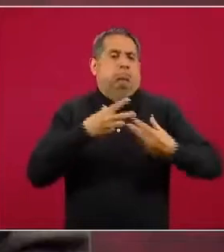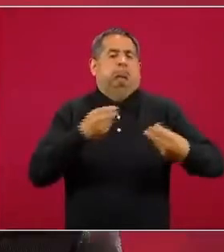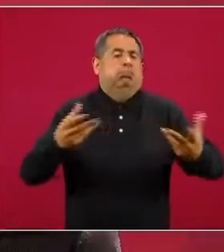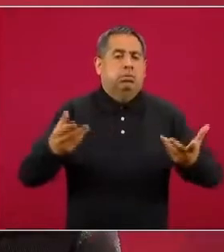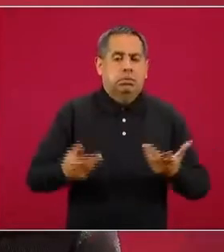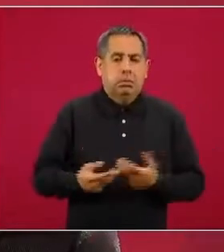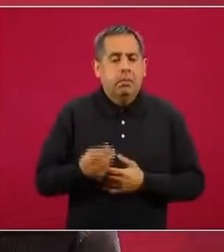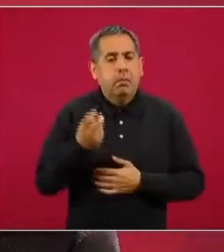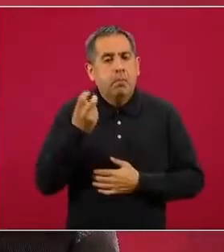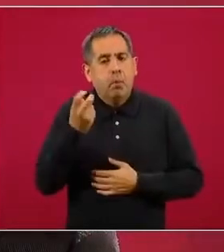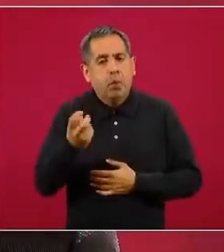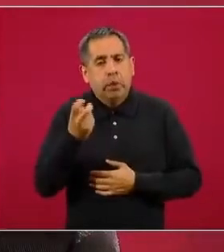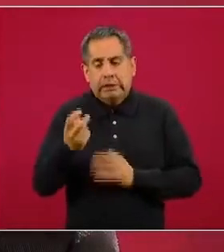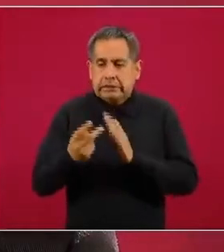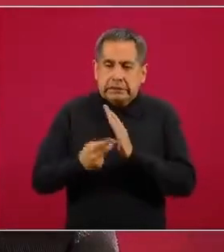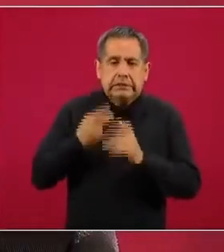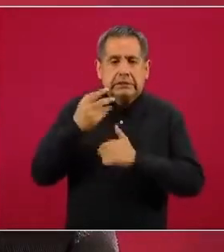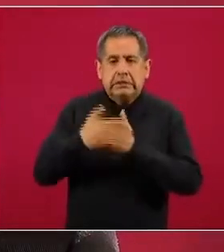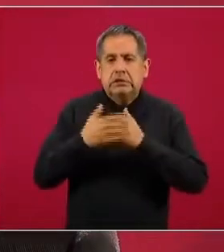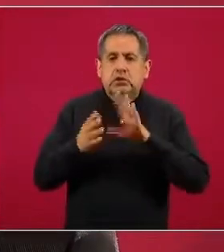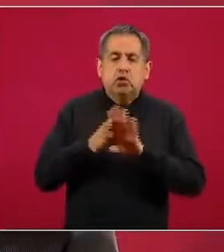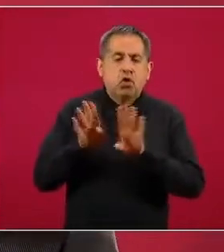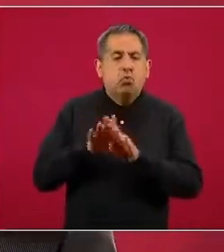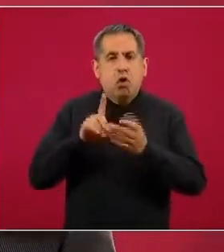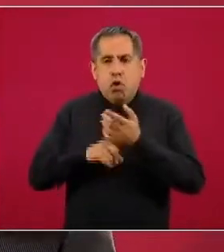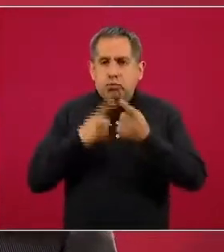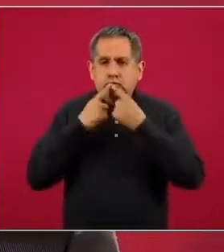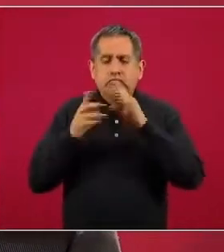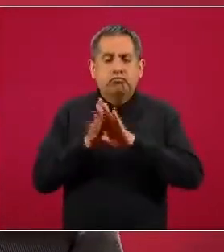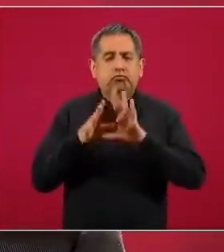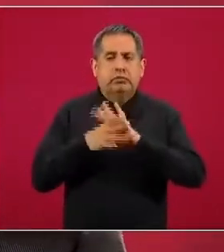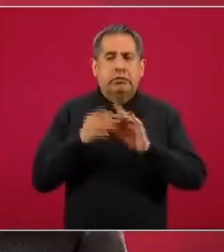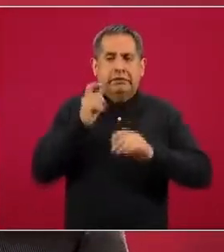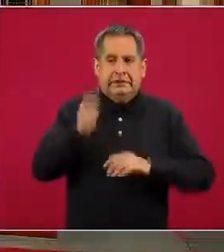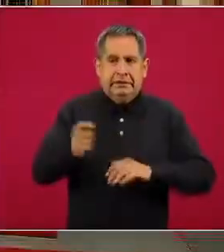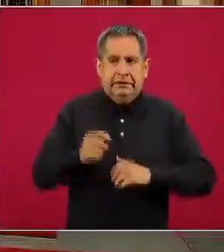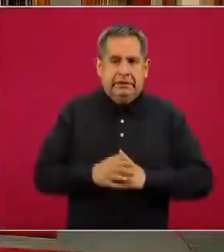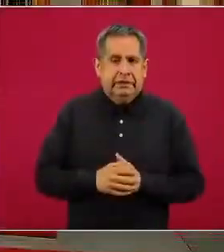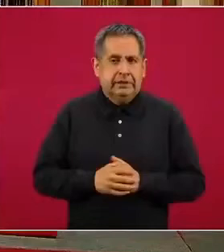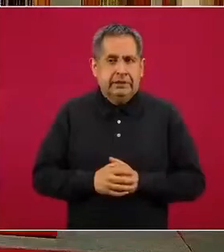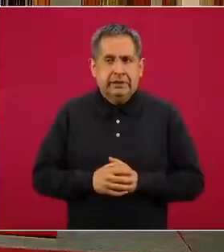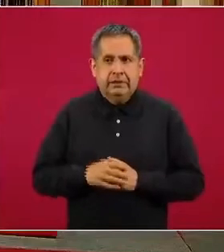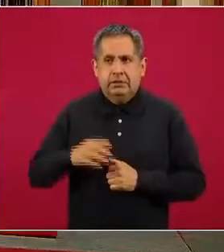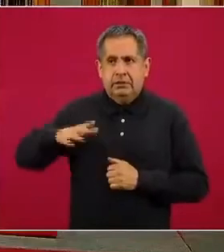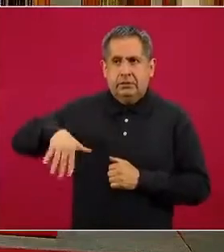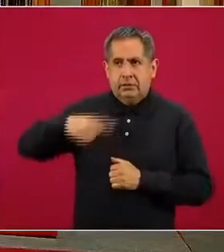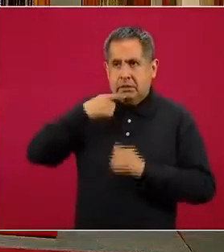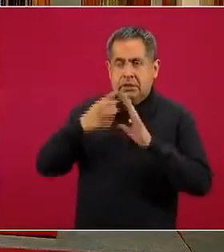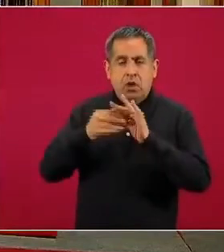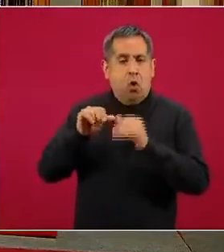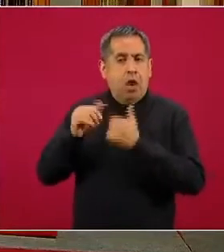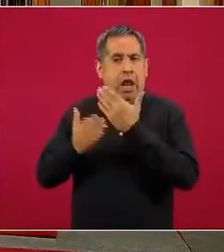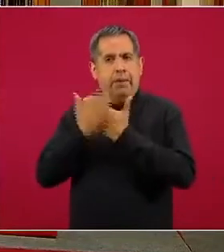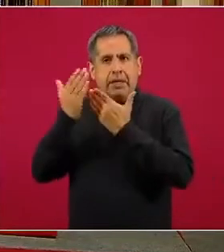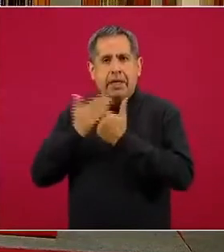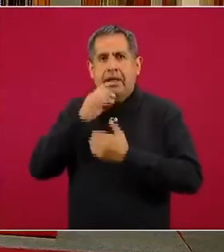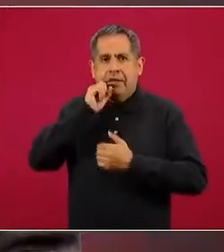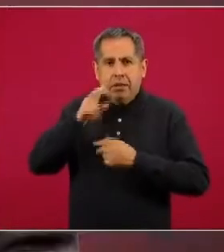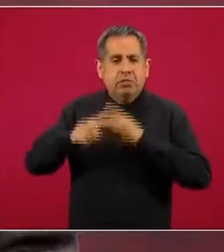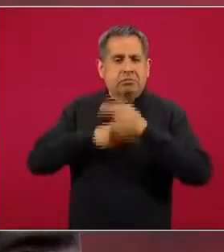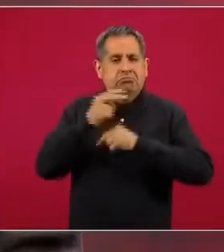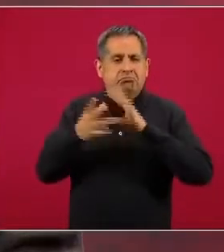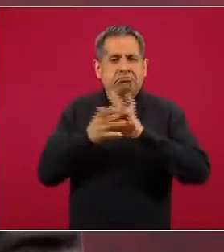presentamos periódicamente los análisis de movilidad y destacamos lo que decíamos esta mañana y lo hemos dicho en otras